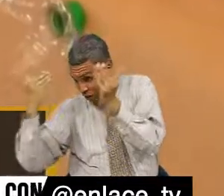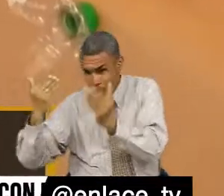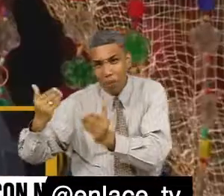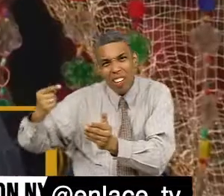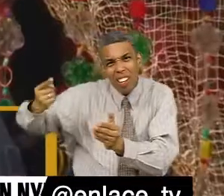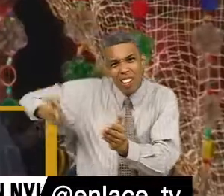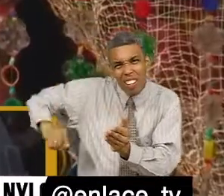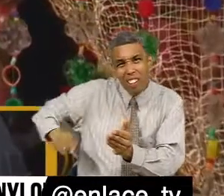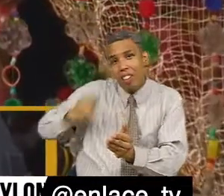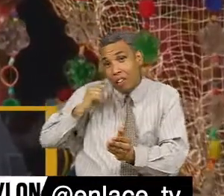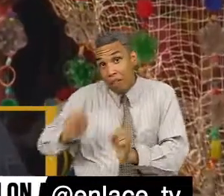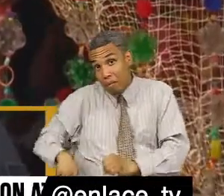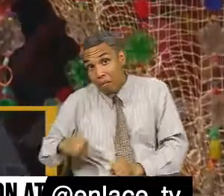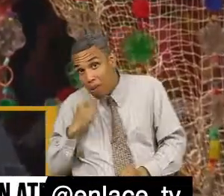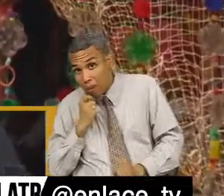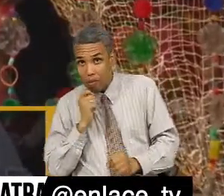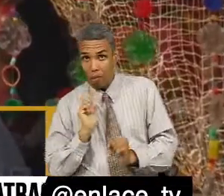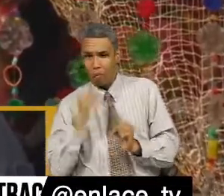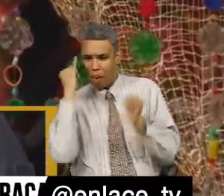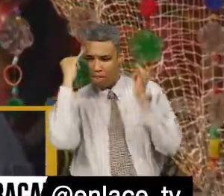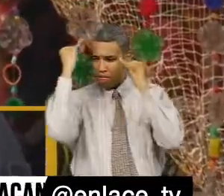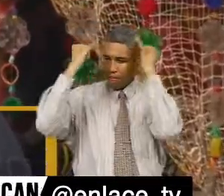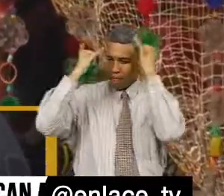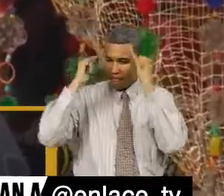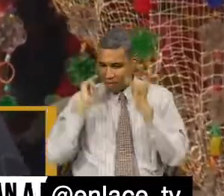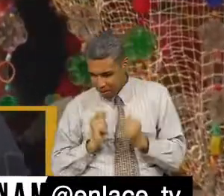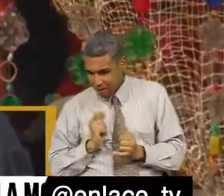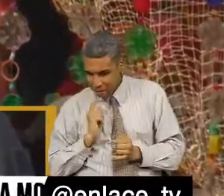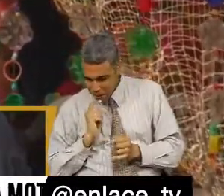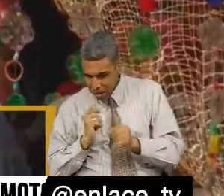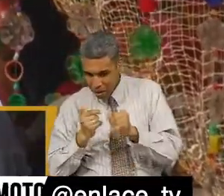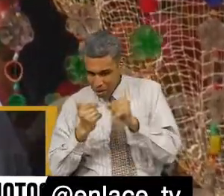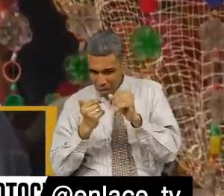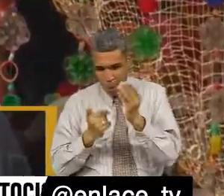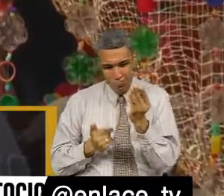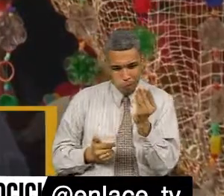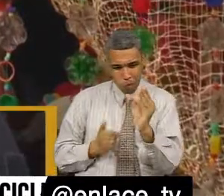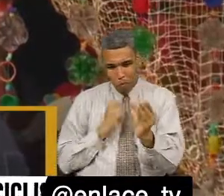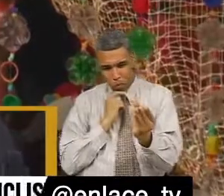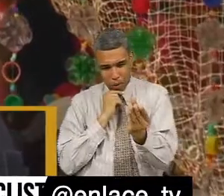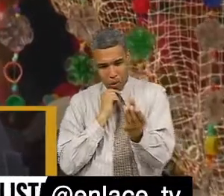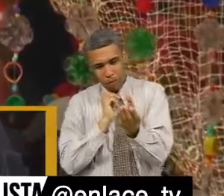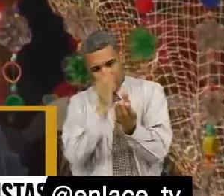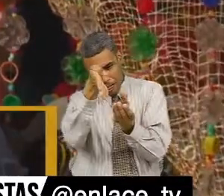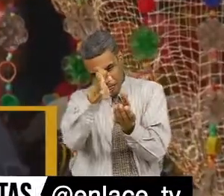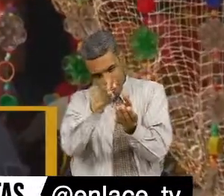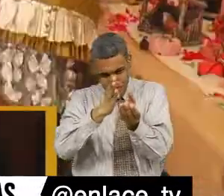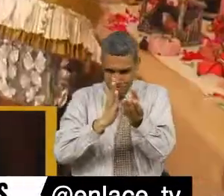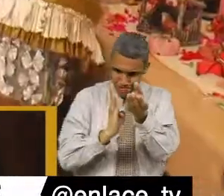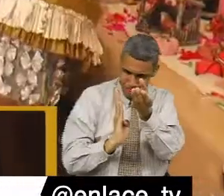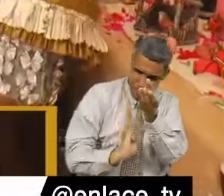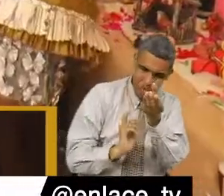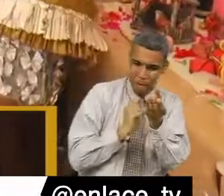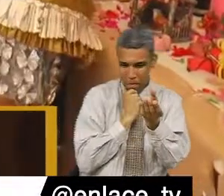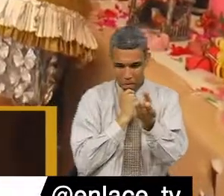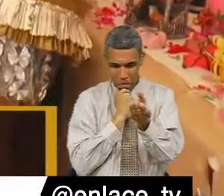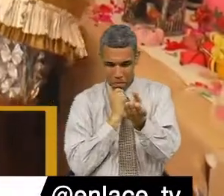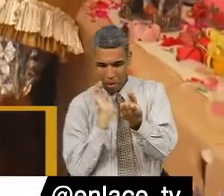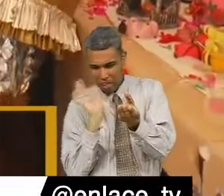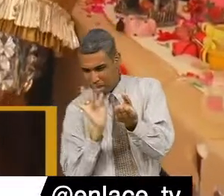reutilización, y ellos están tomando todo esto, todo el material que recogen, innovan con ellos y generan nuevos productos.